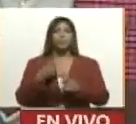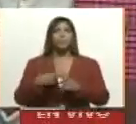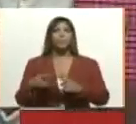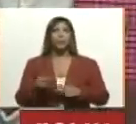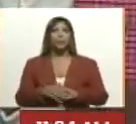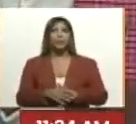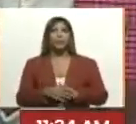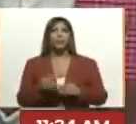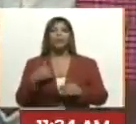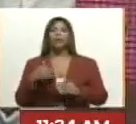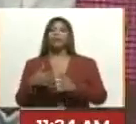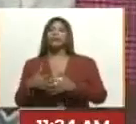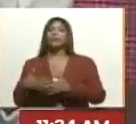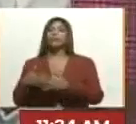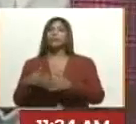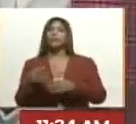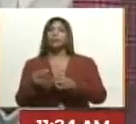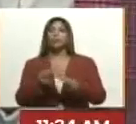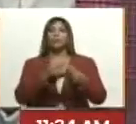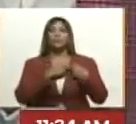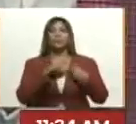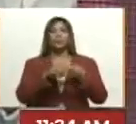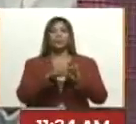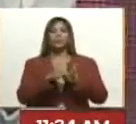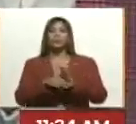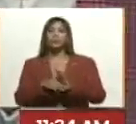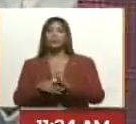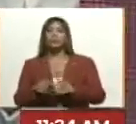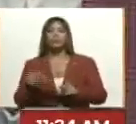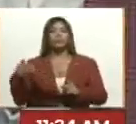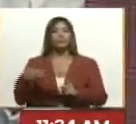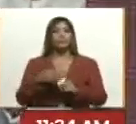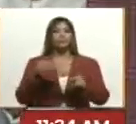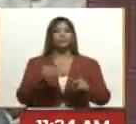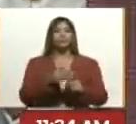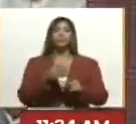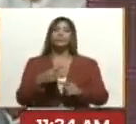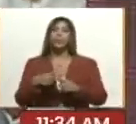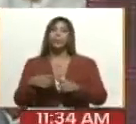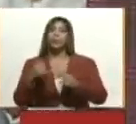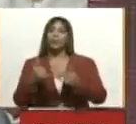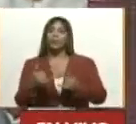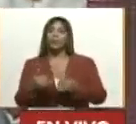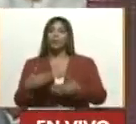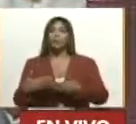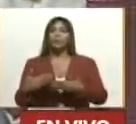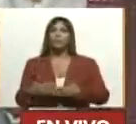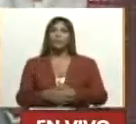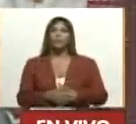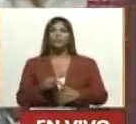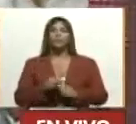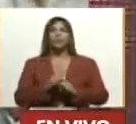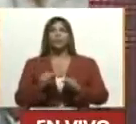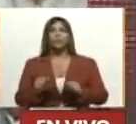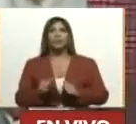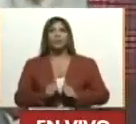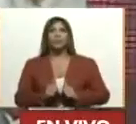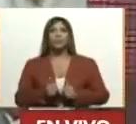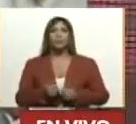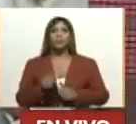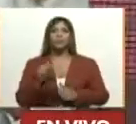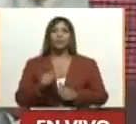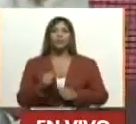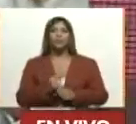el imperio yanqui se encarga a través de este método de laufer de atacarlos. Pero quisiéramos hoy compartir en esta mañana y arrancar